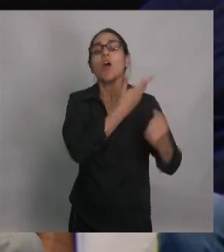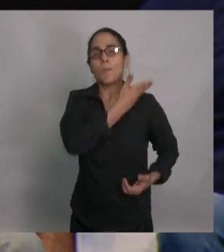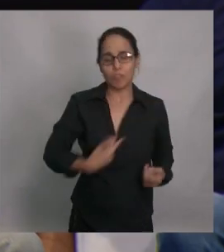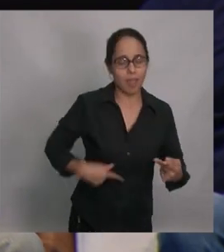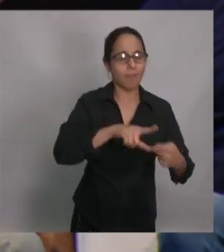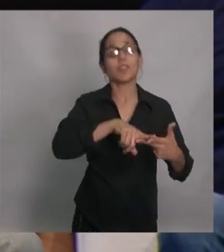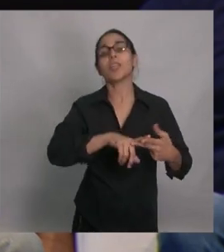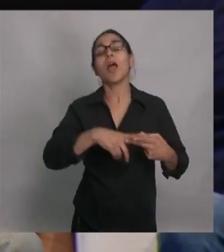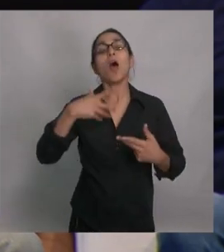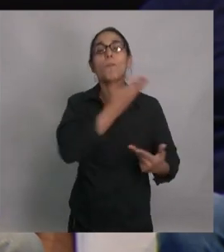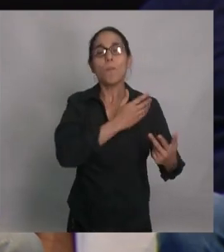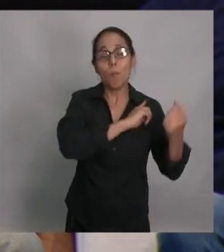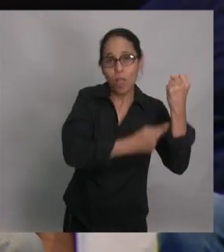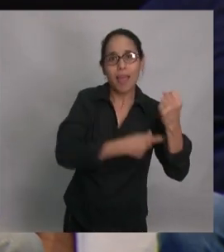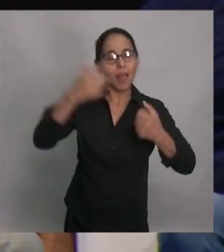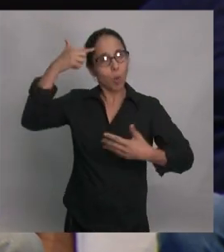legislativo, judicial,